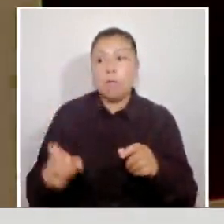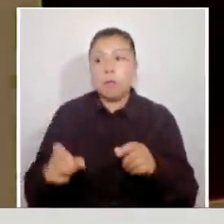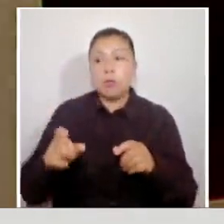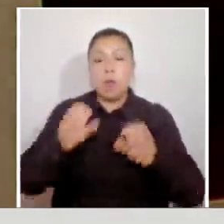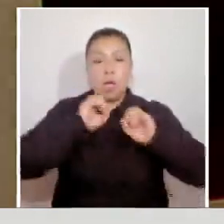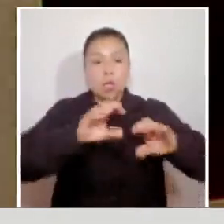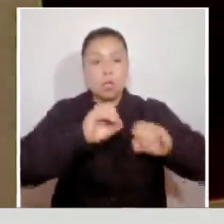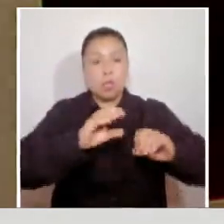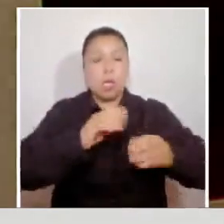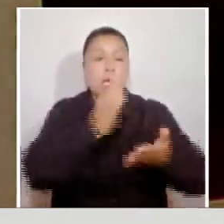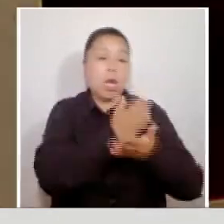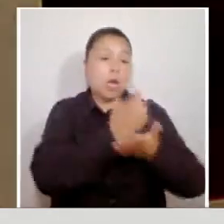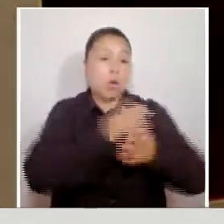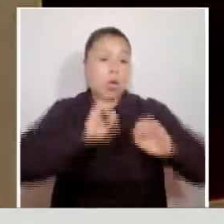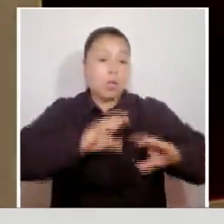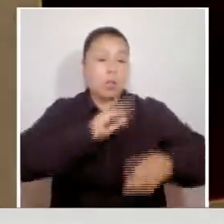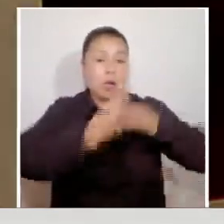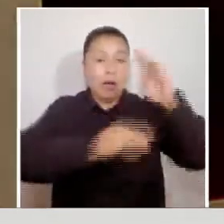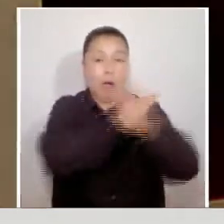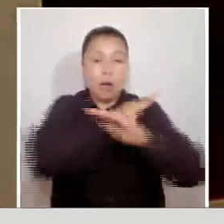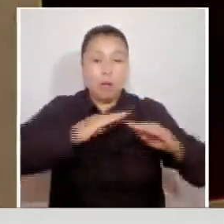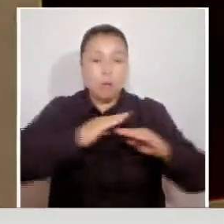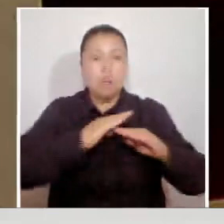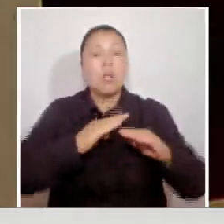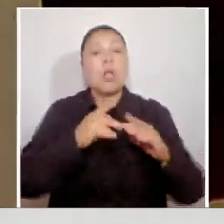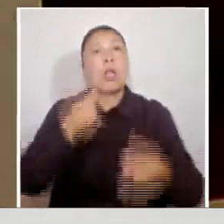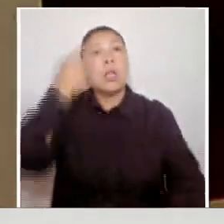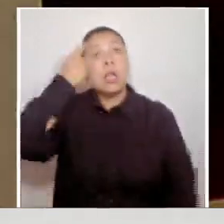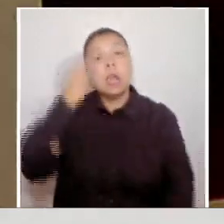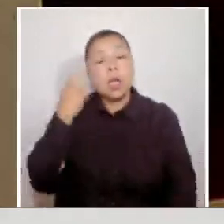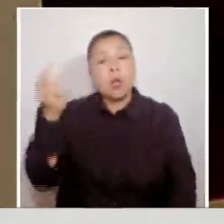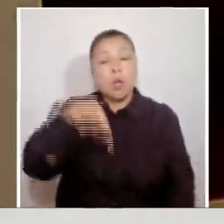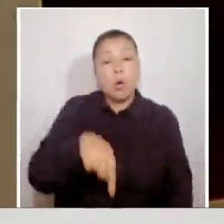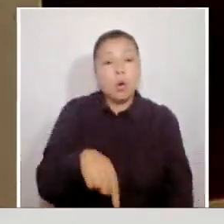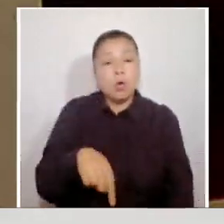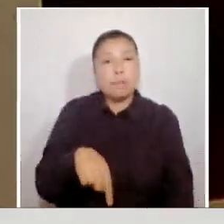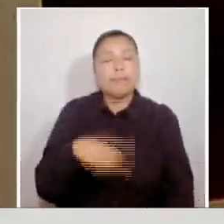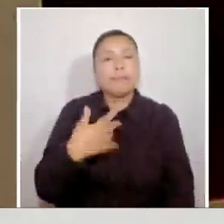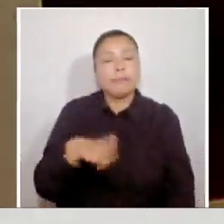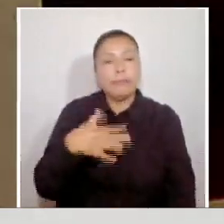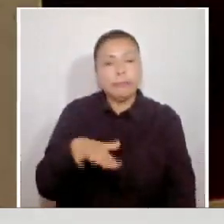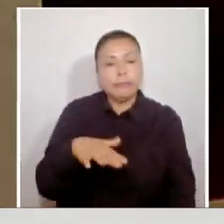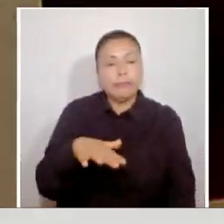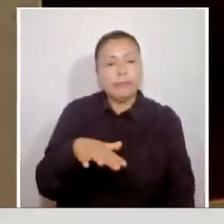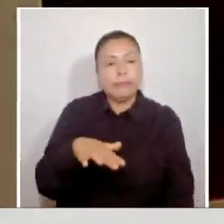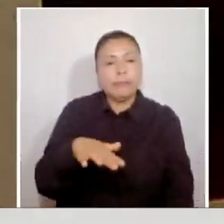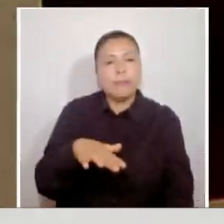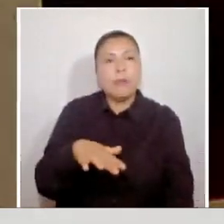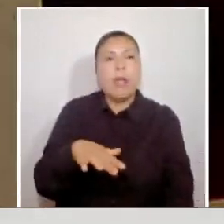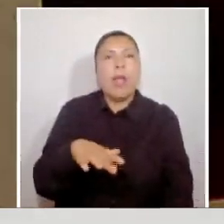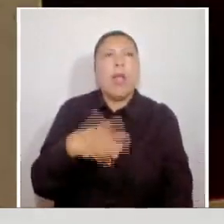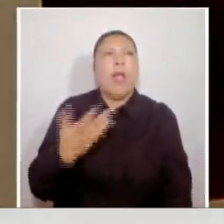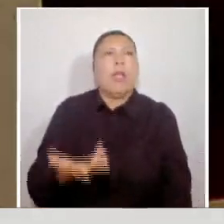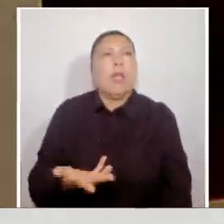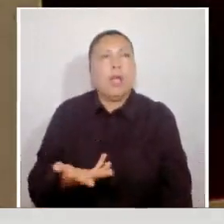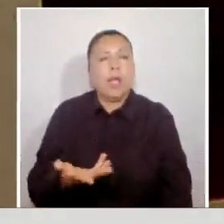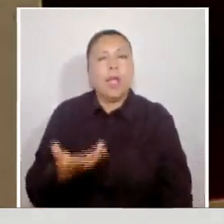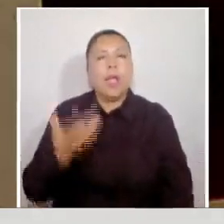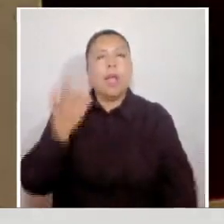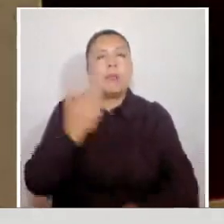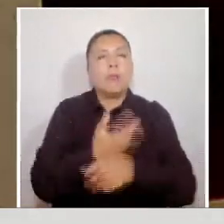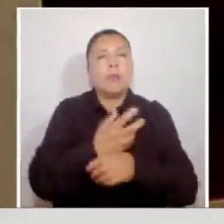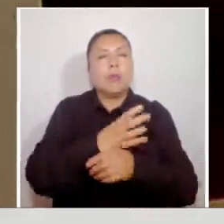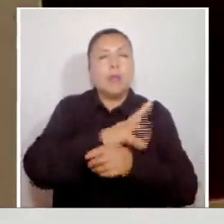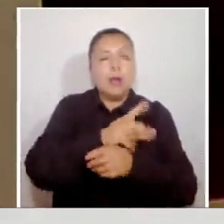escuelas que enseñan artes marciales que yo creo que hoy día dada el nivel de delincuencia crimen organizado e